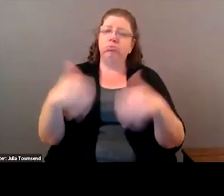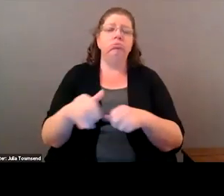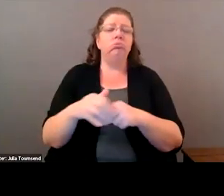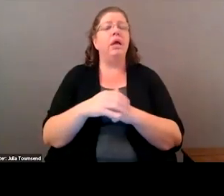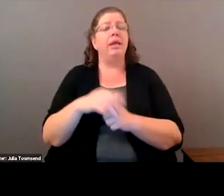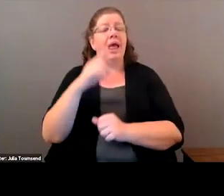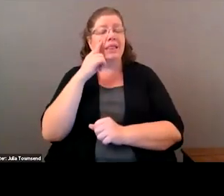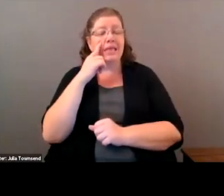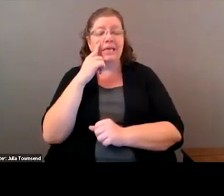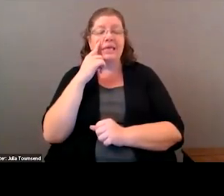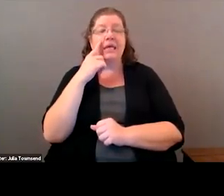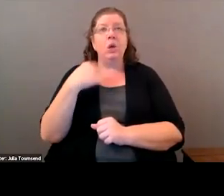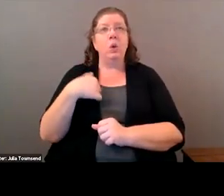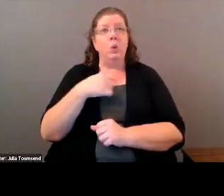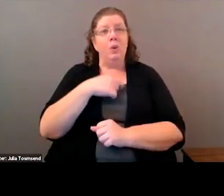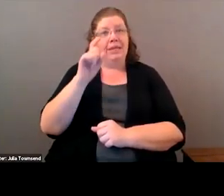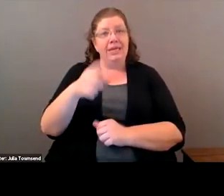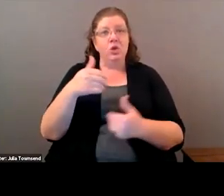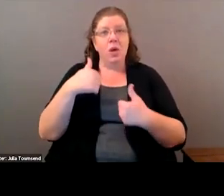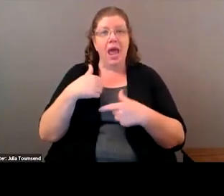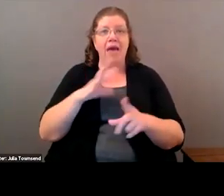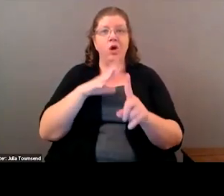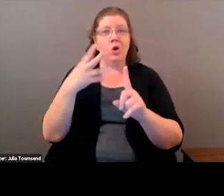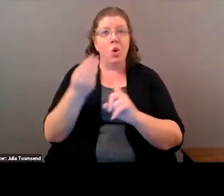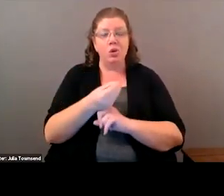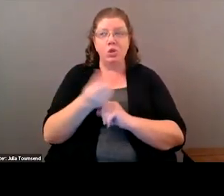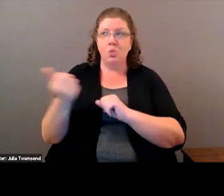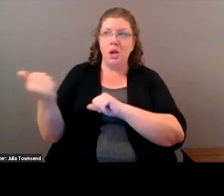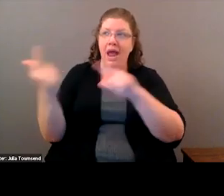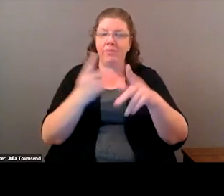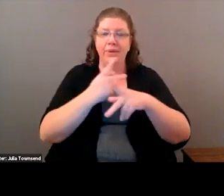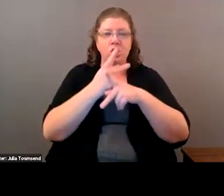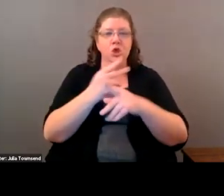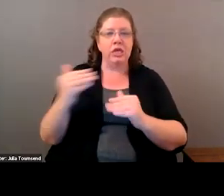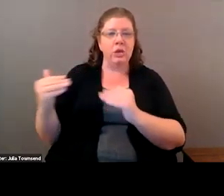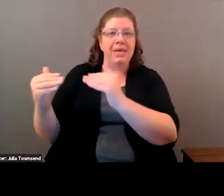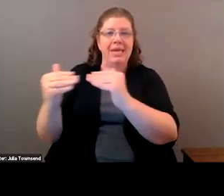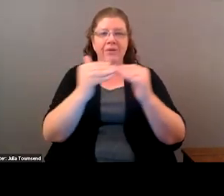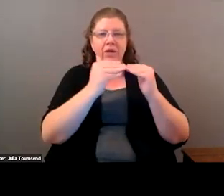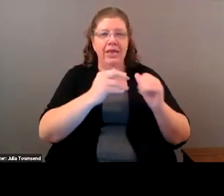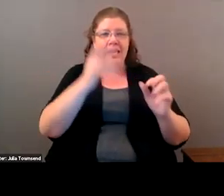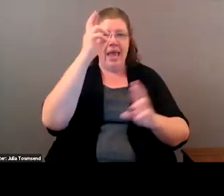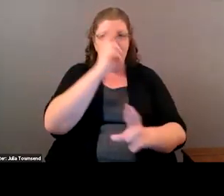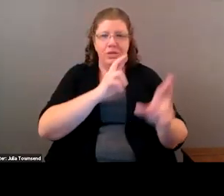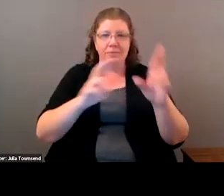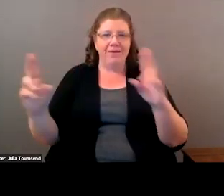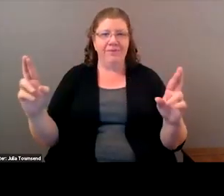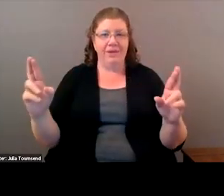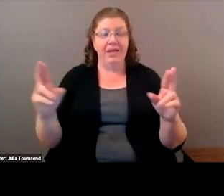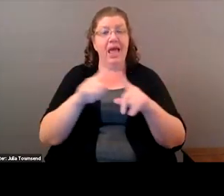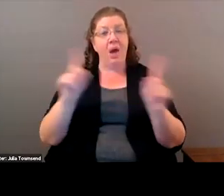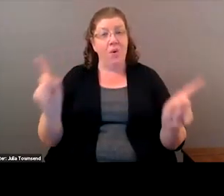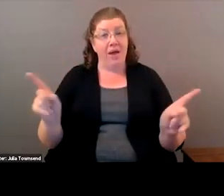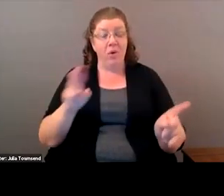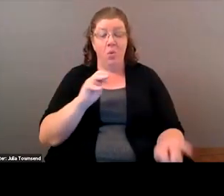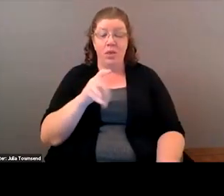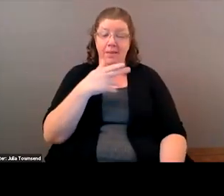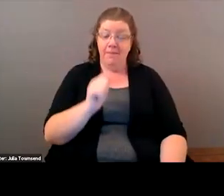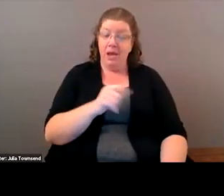increíble y me parece que tenemos que tener una cultura donde se trata a todo el mundo por igual y con respeto